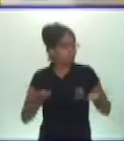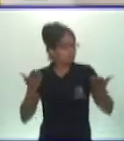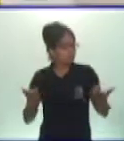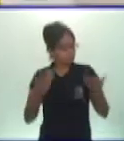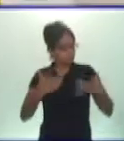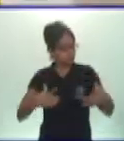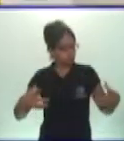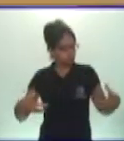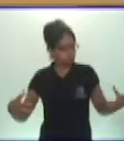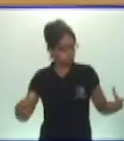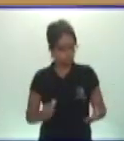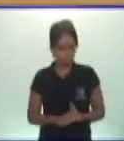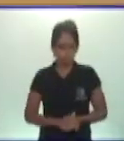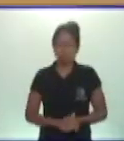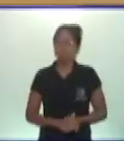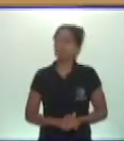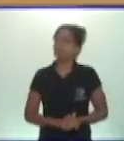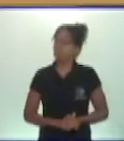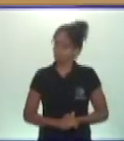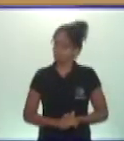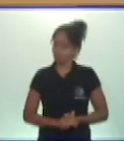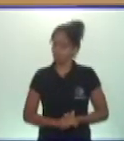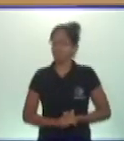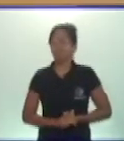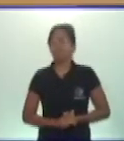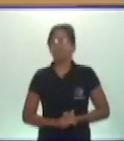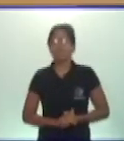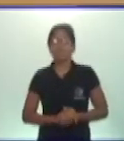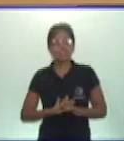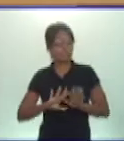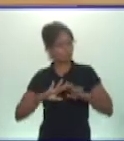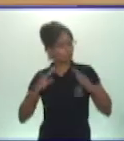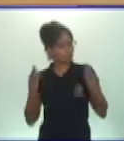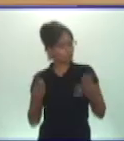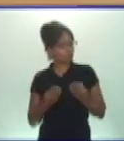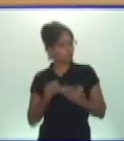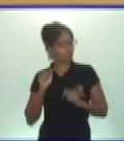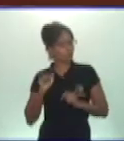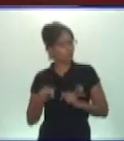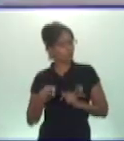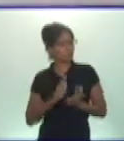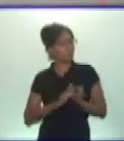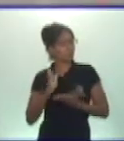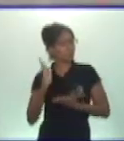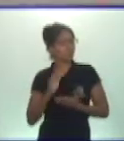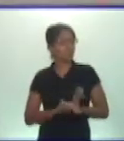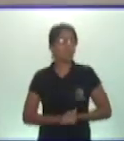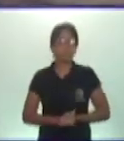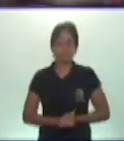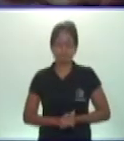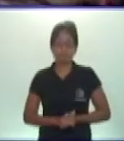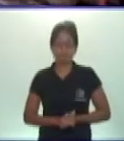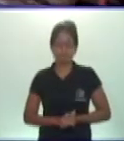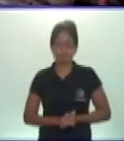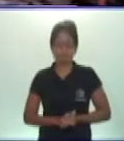ampliando. Bien, ya que están todos. Arriba, Tocho.